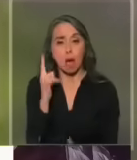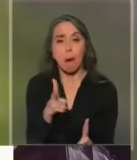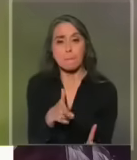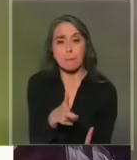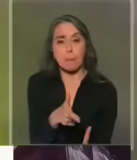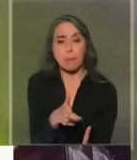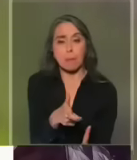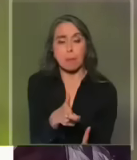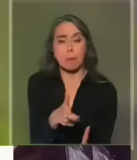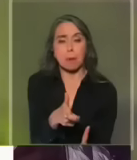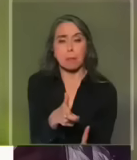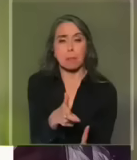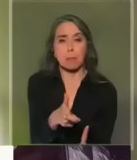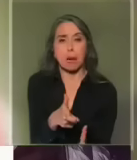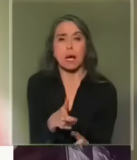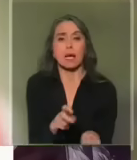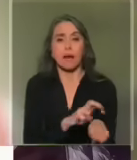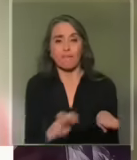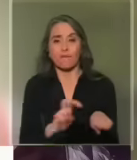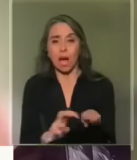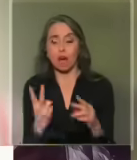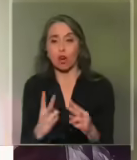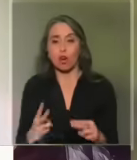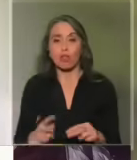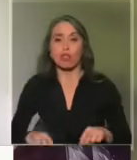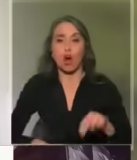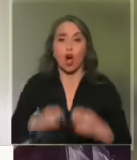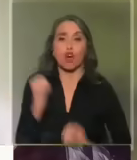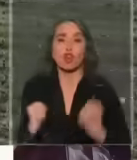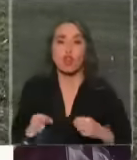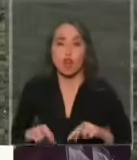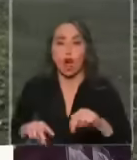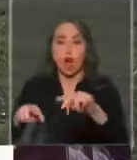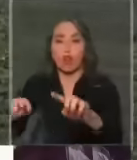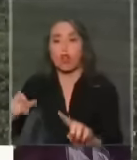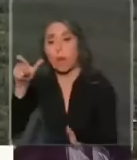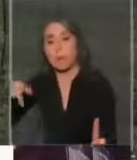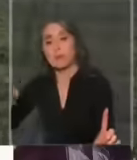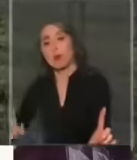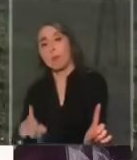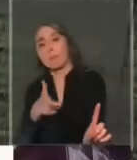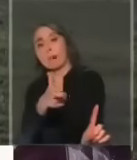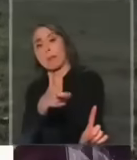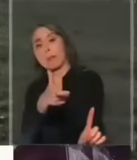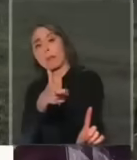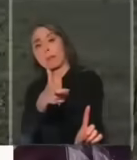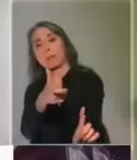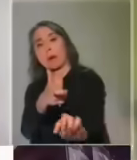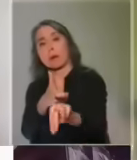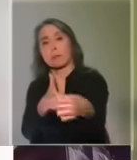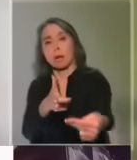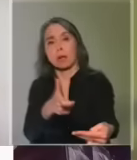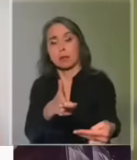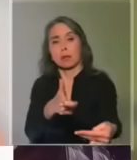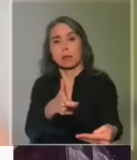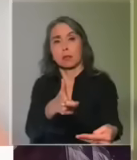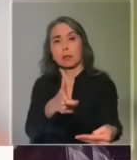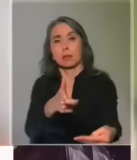bien rápido. Los bajaron, los dejaron correr y ahí les dispararon. Sí, y ahí cayó el cuerpo.